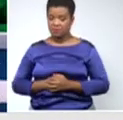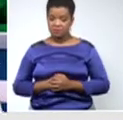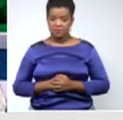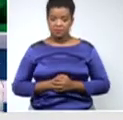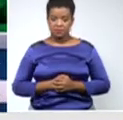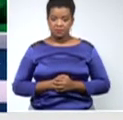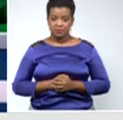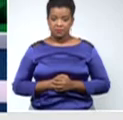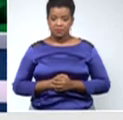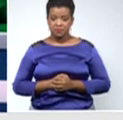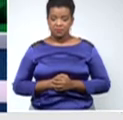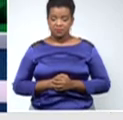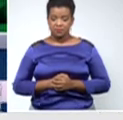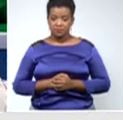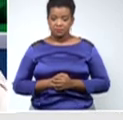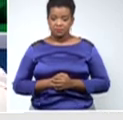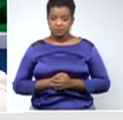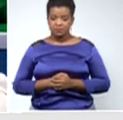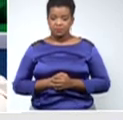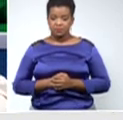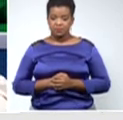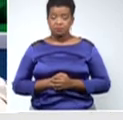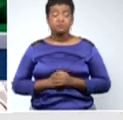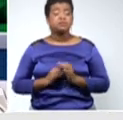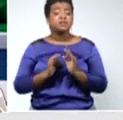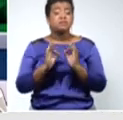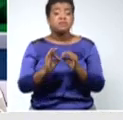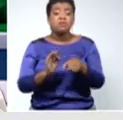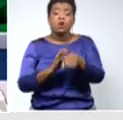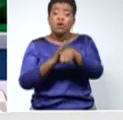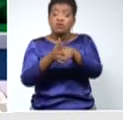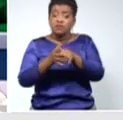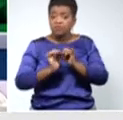más fallecidos en el mundo. Esa es la situación. Yo reitero,